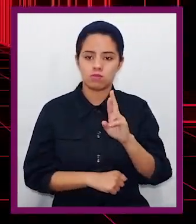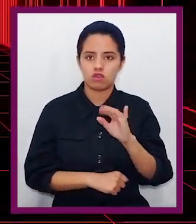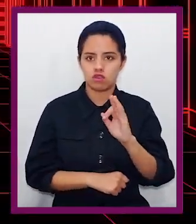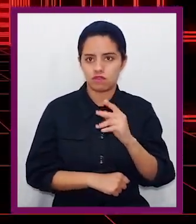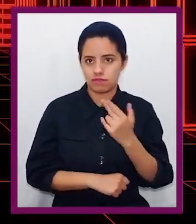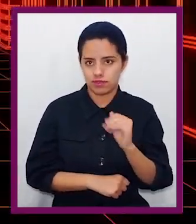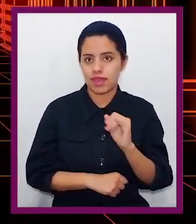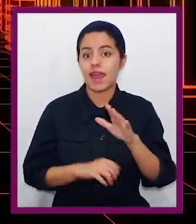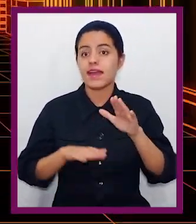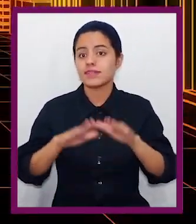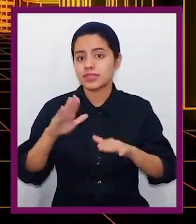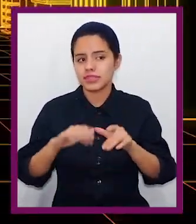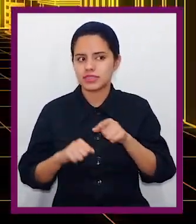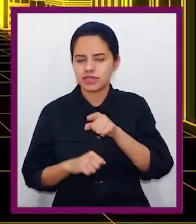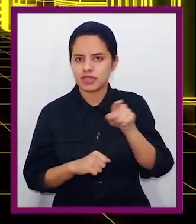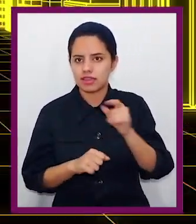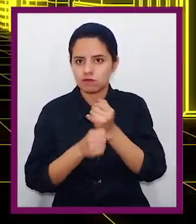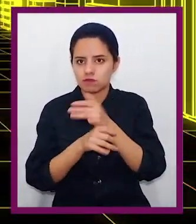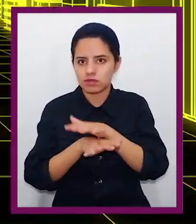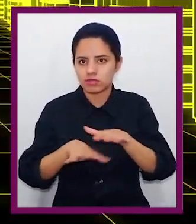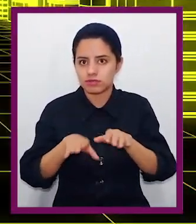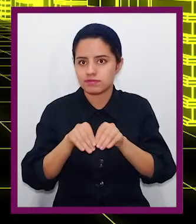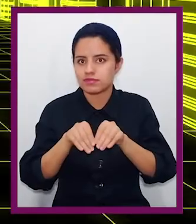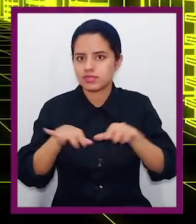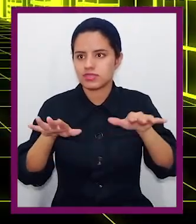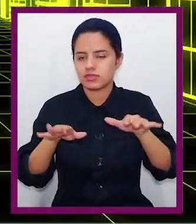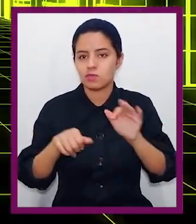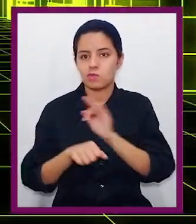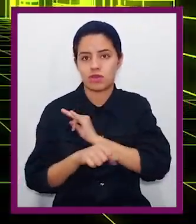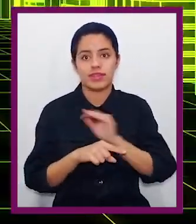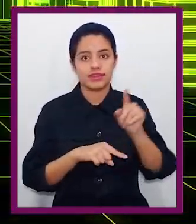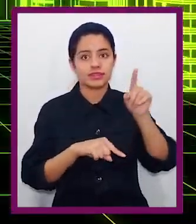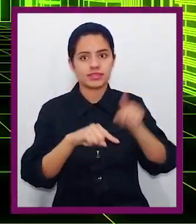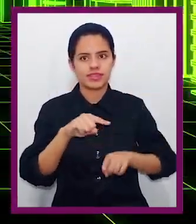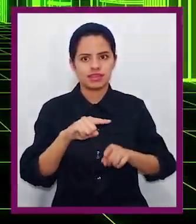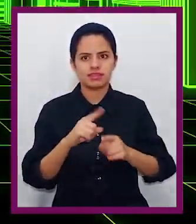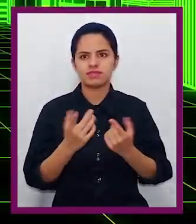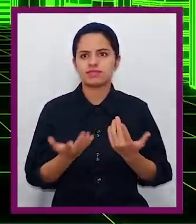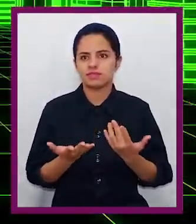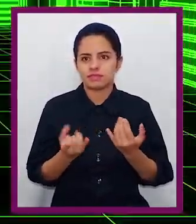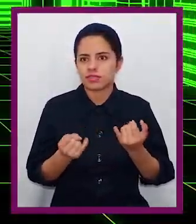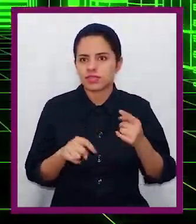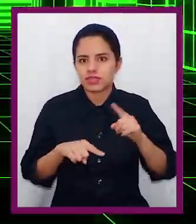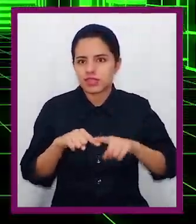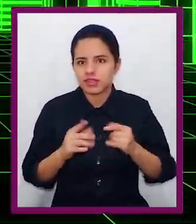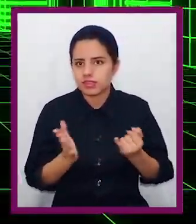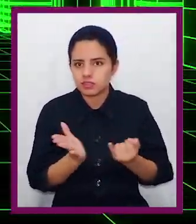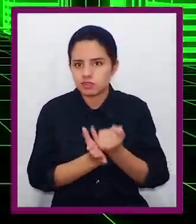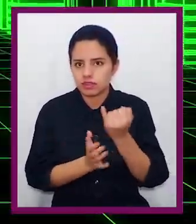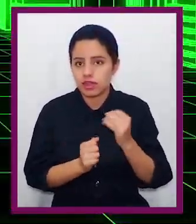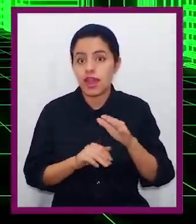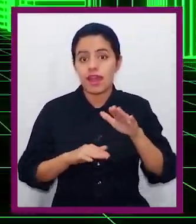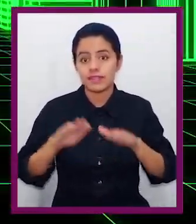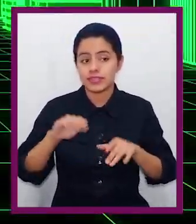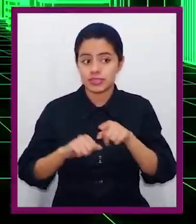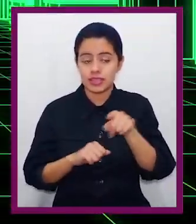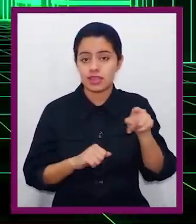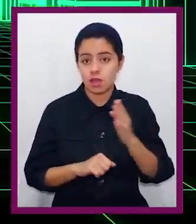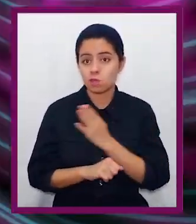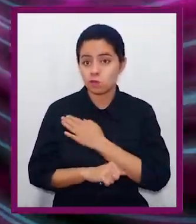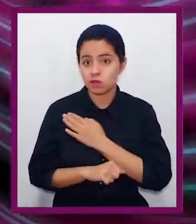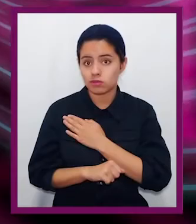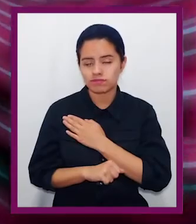los que se vale censurar y otros en los que no se vale. ¿Quién decide? ¿Bajo qué argumentos? Por lo que veo, se censuran causas justas,